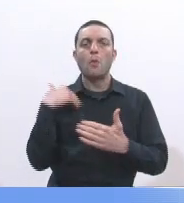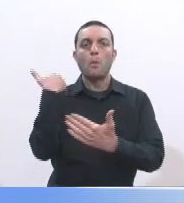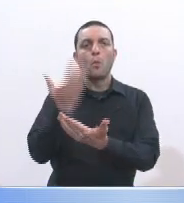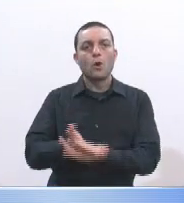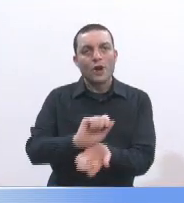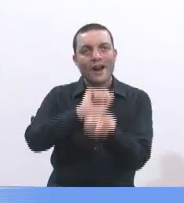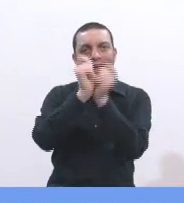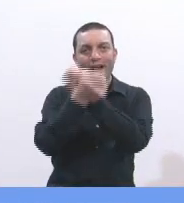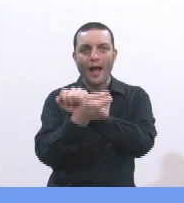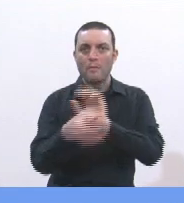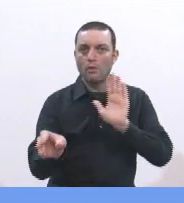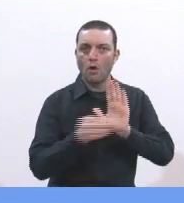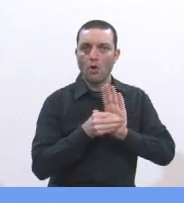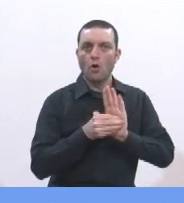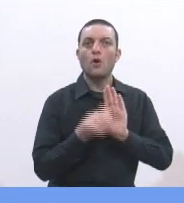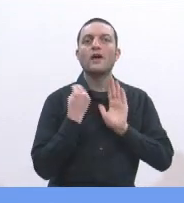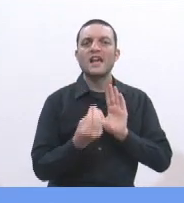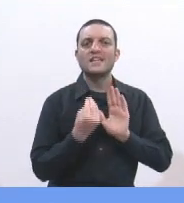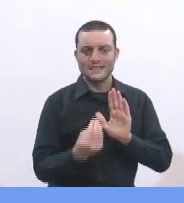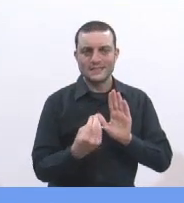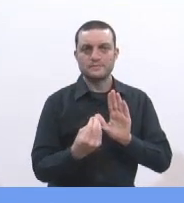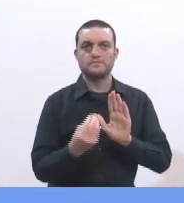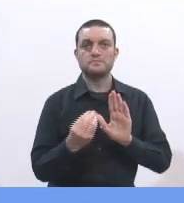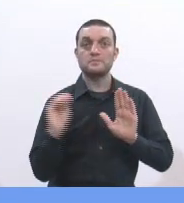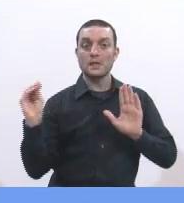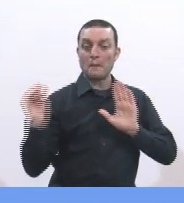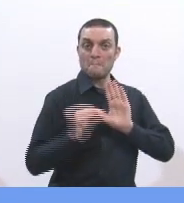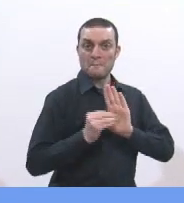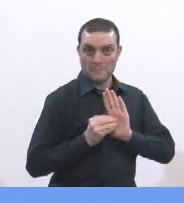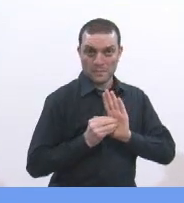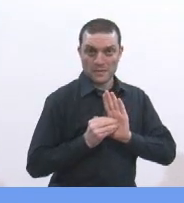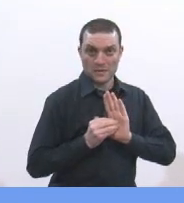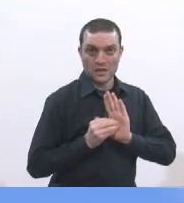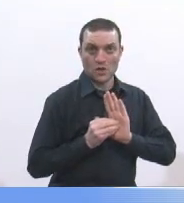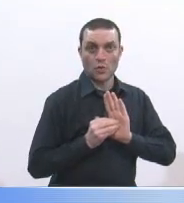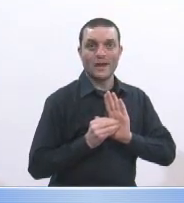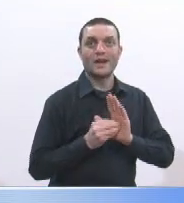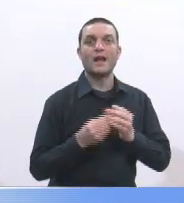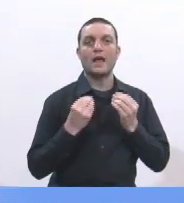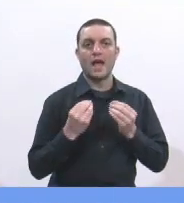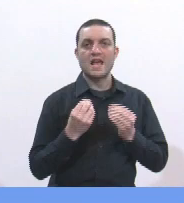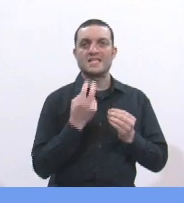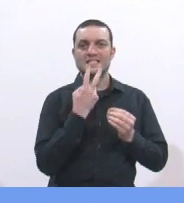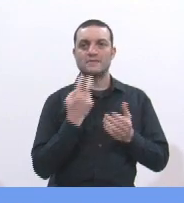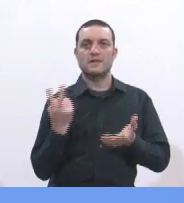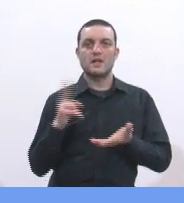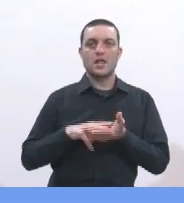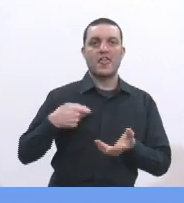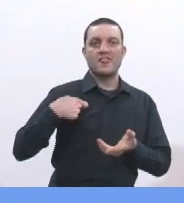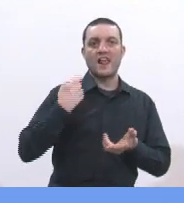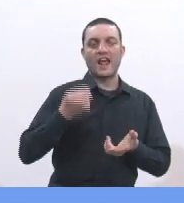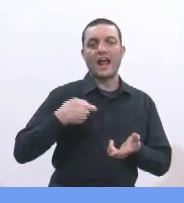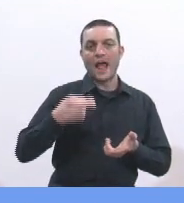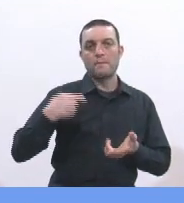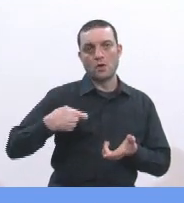entre las obligaciones fiscales impositivas de las obligaciones gremiales que claramente no tienen el mismo